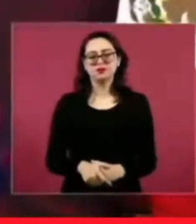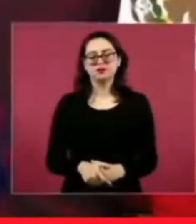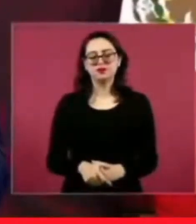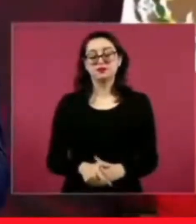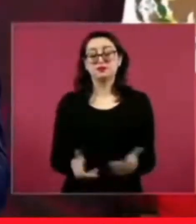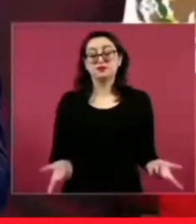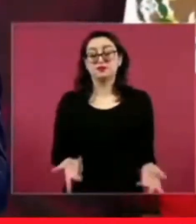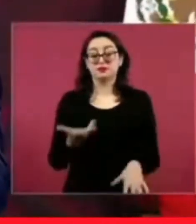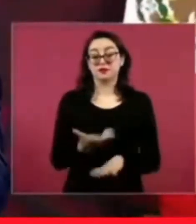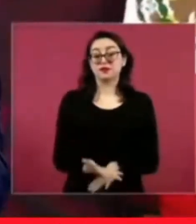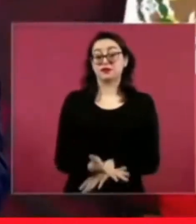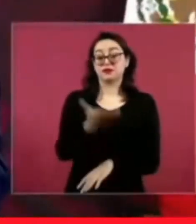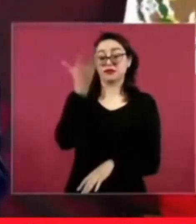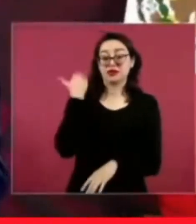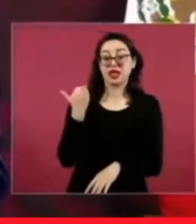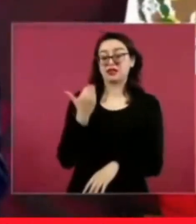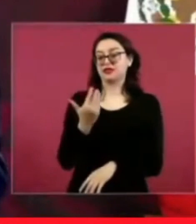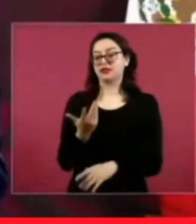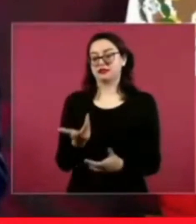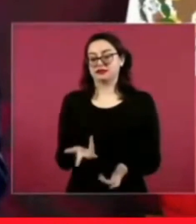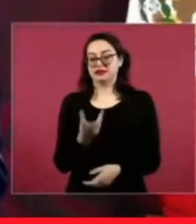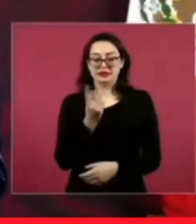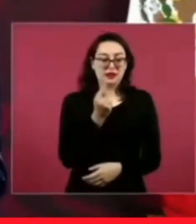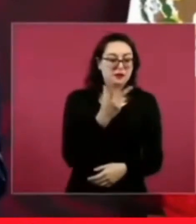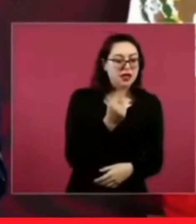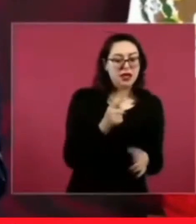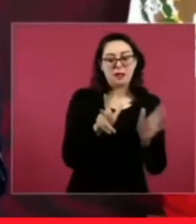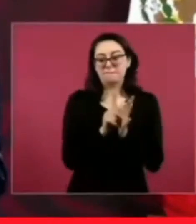introducían al mercado